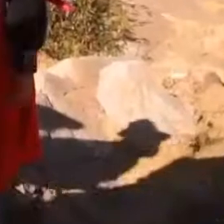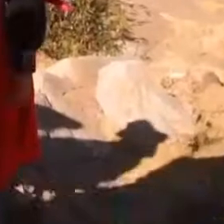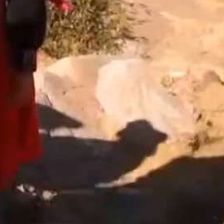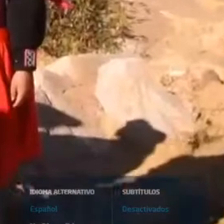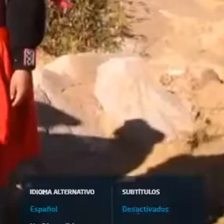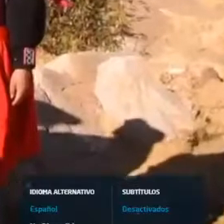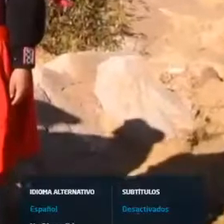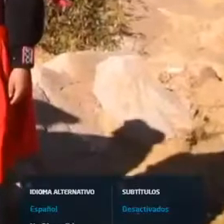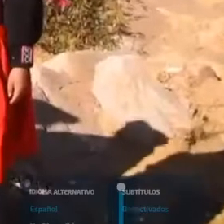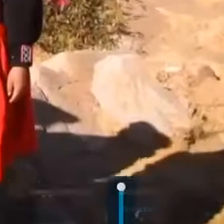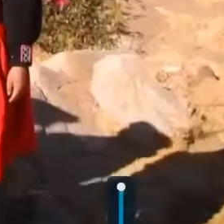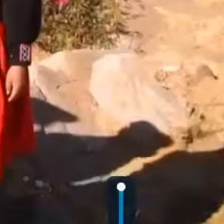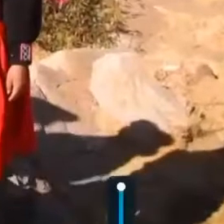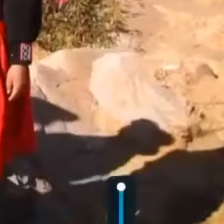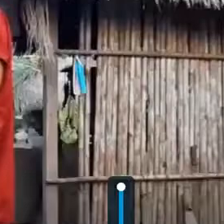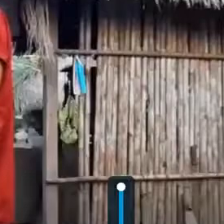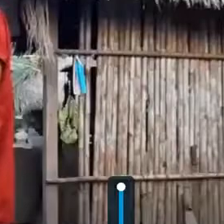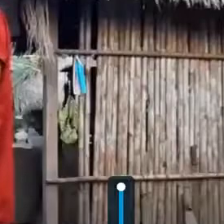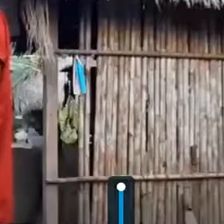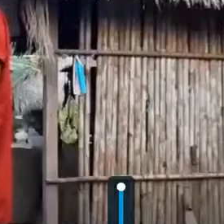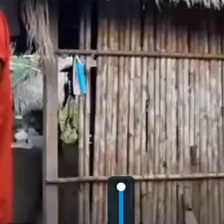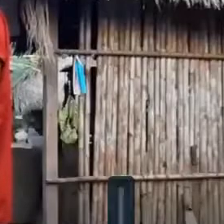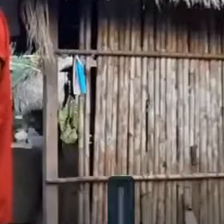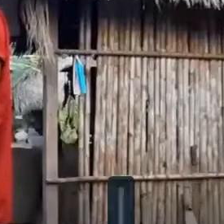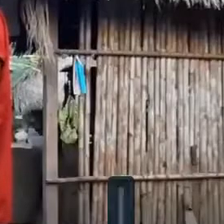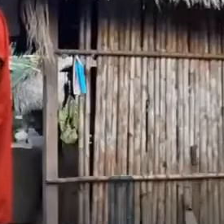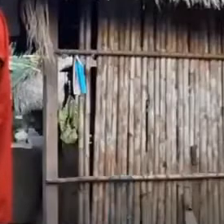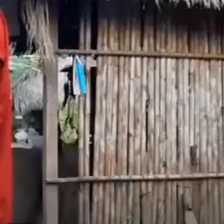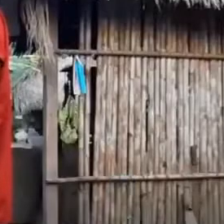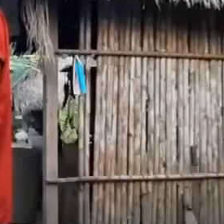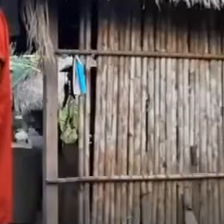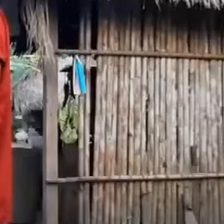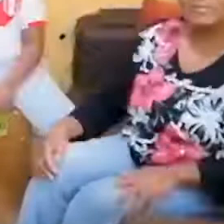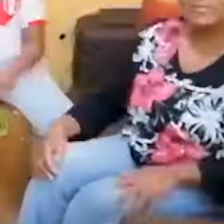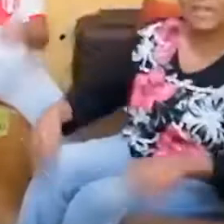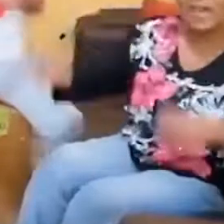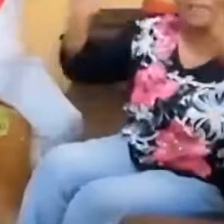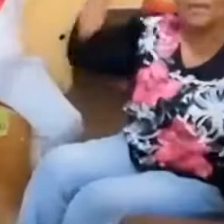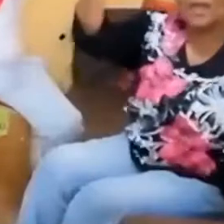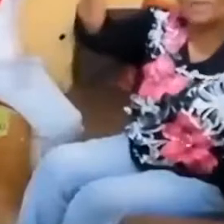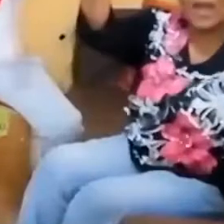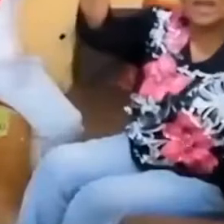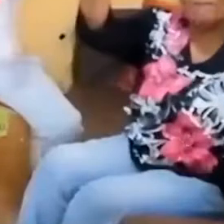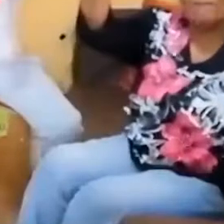Perú. Perú suyo.